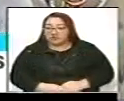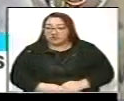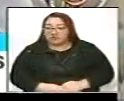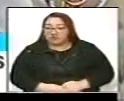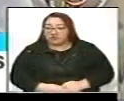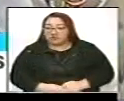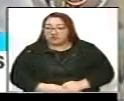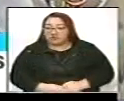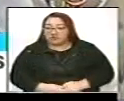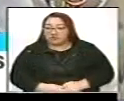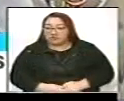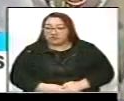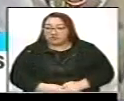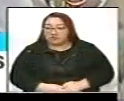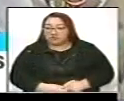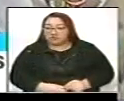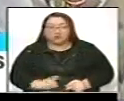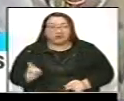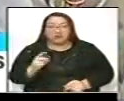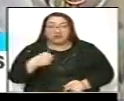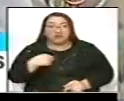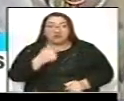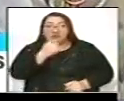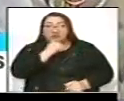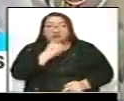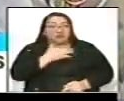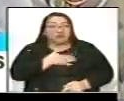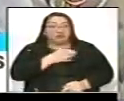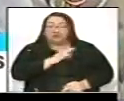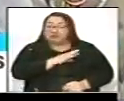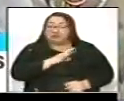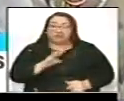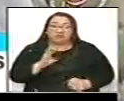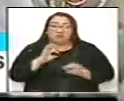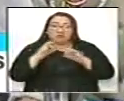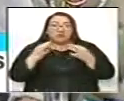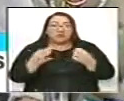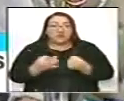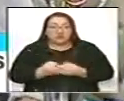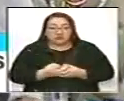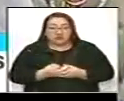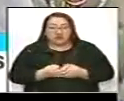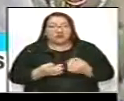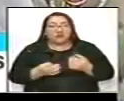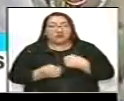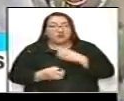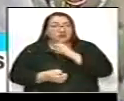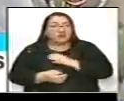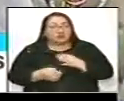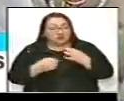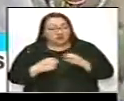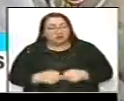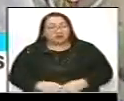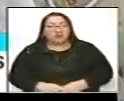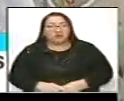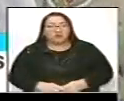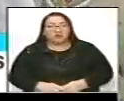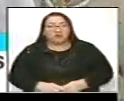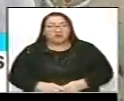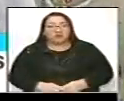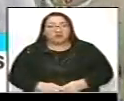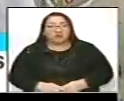clave. No somos seres privados. La familia tiene un carácter público. Es de